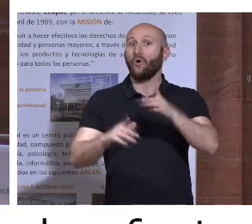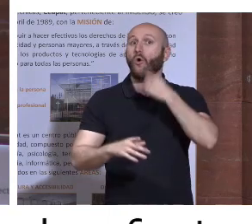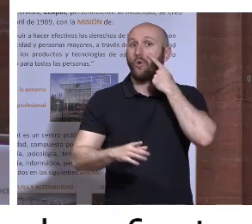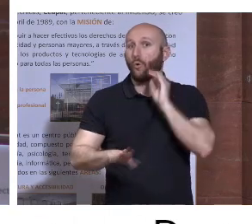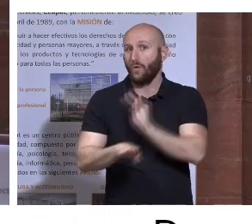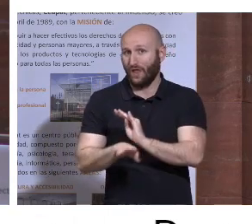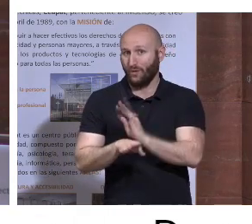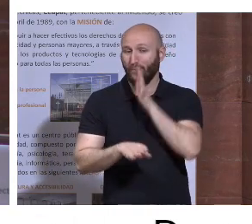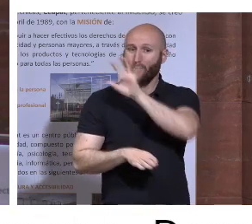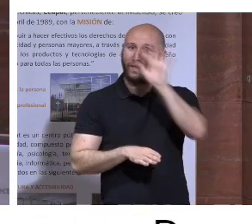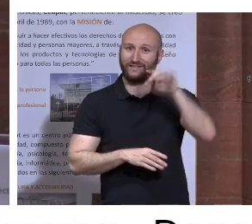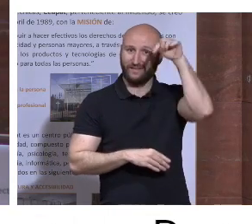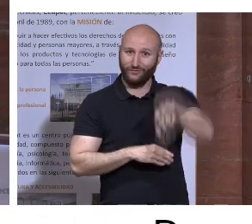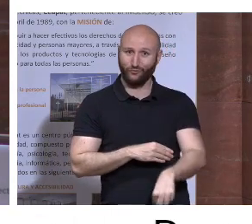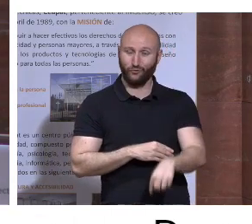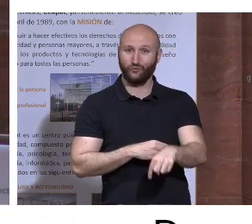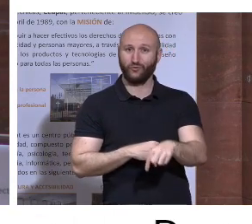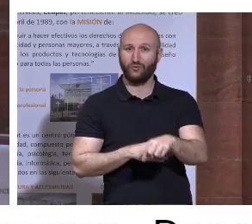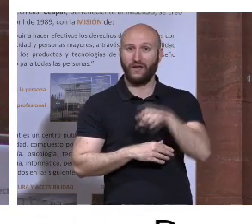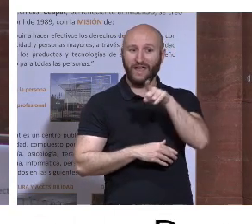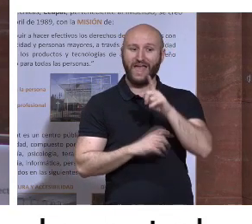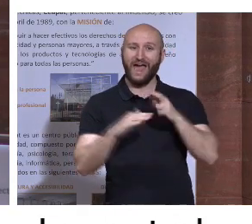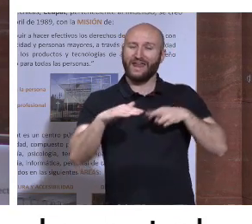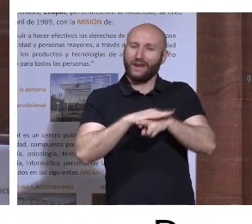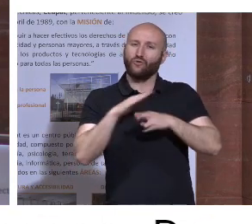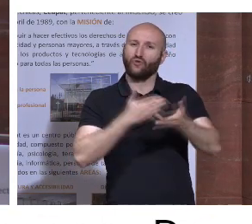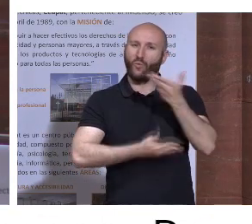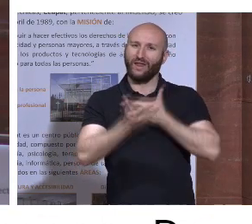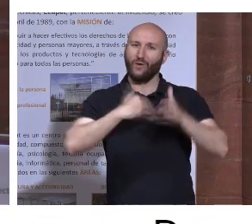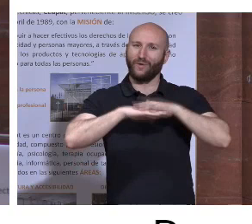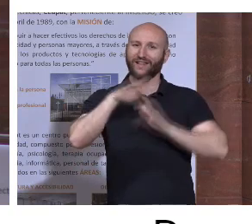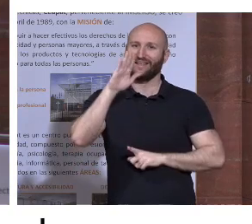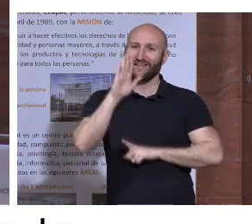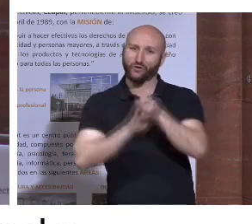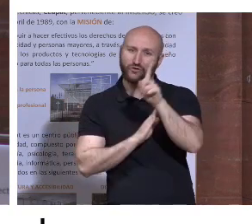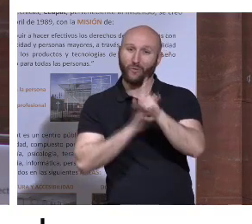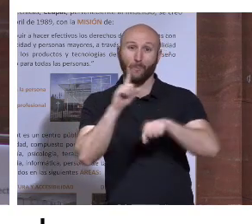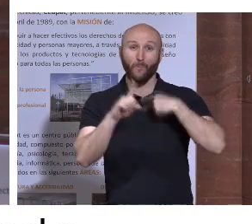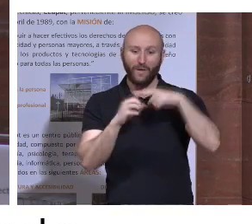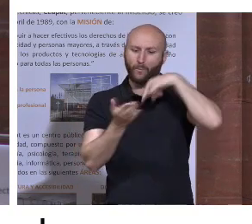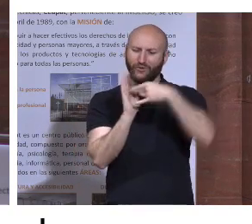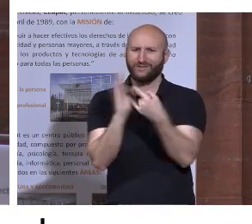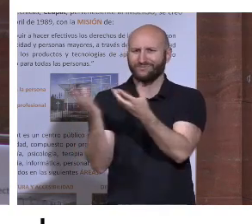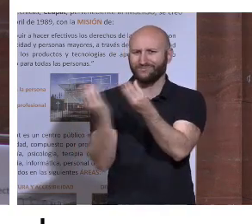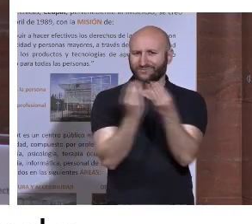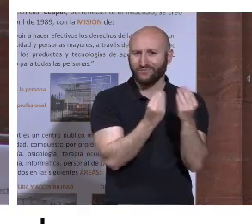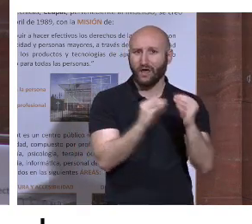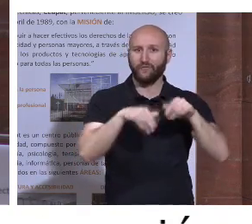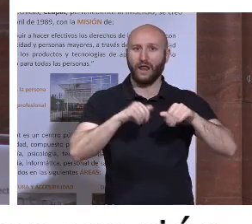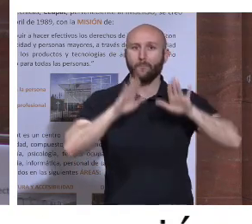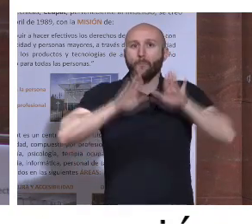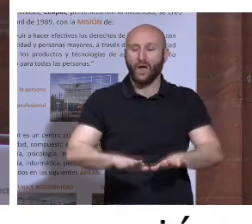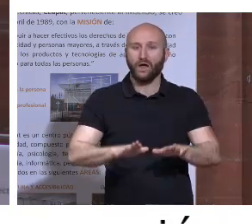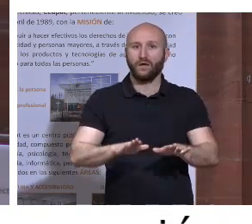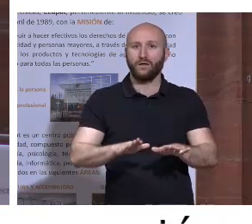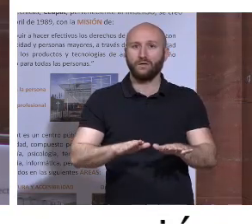del sur, donde estaba llegando recursos de cooperación al desarrollo y montones de proyectos, se está frenando y, por